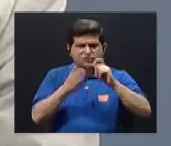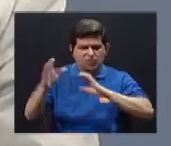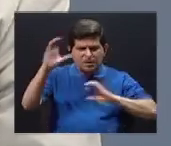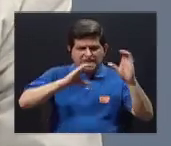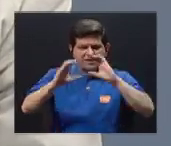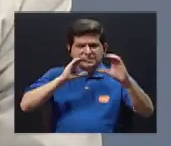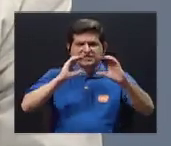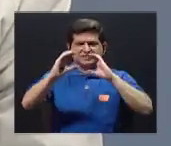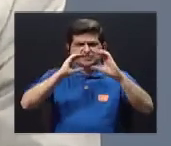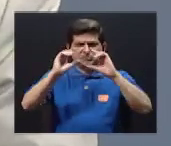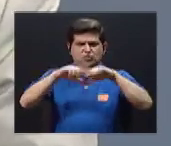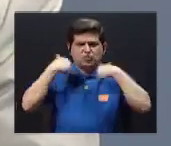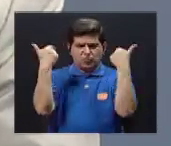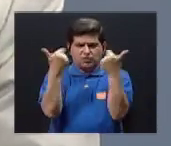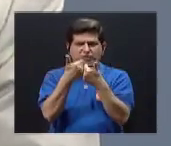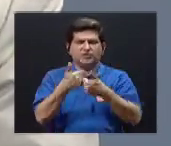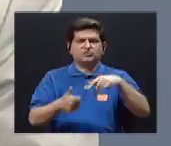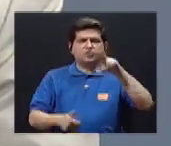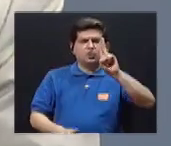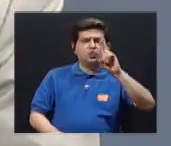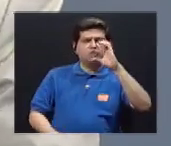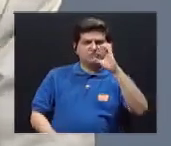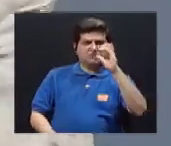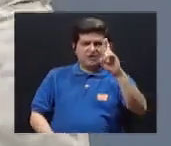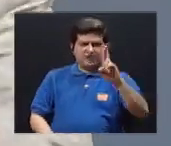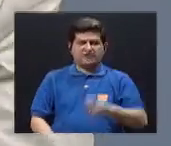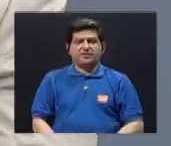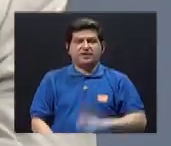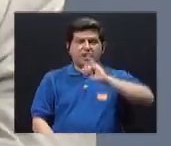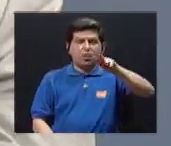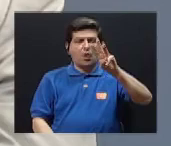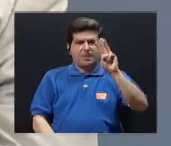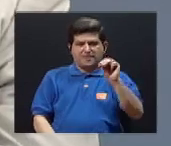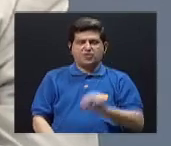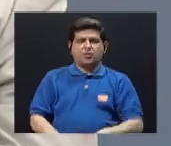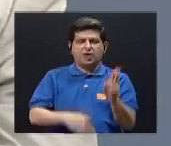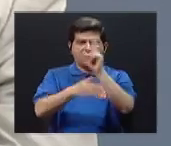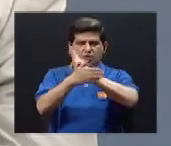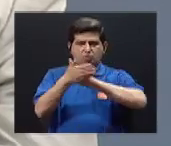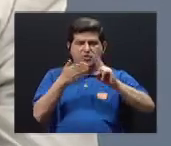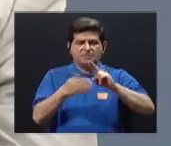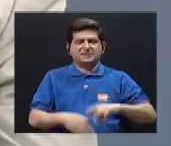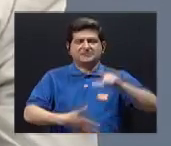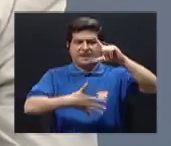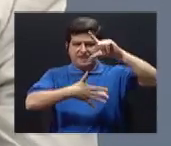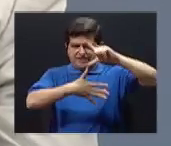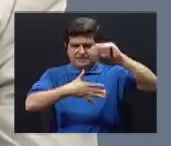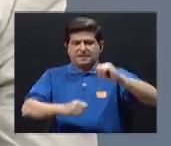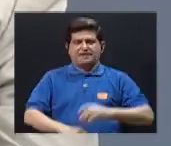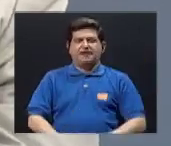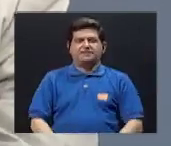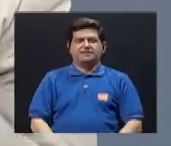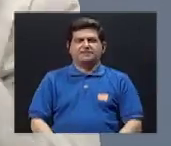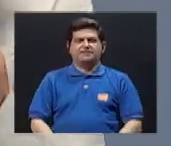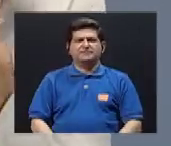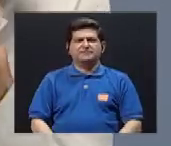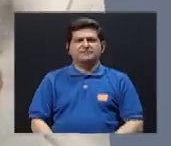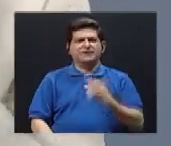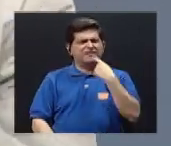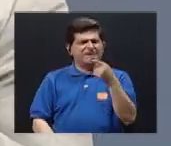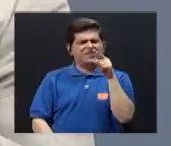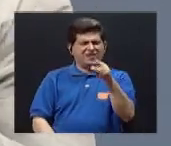en la Escuela de Ciencias de la Comunicación Colectiva de la Universidad de Costa Rica, y Juan Manuel en la Universidad Latina. ¿Por